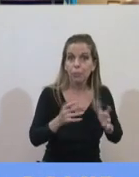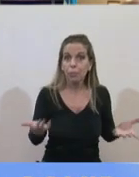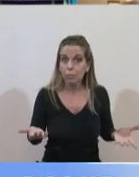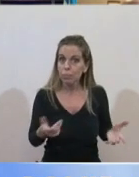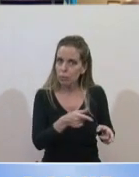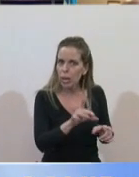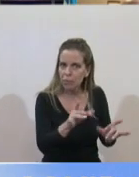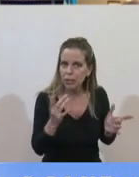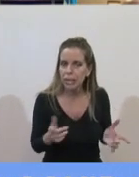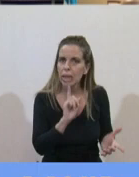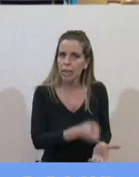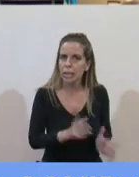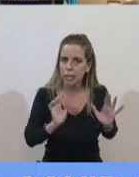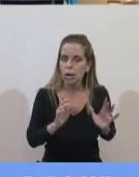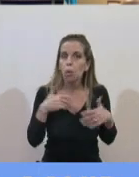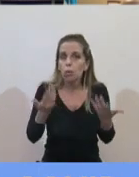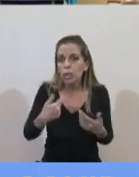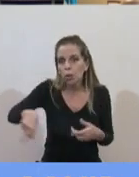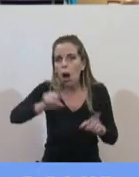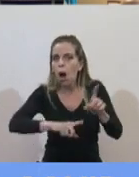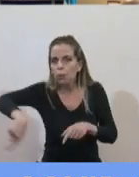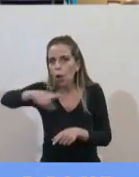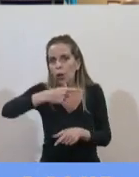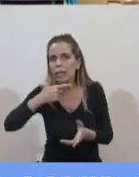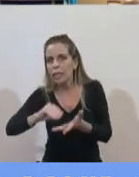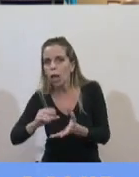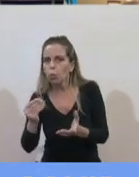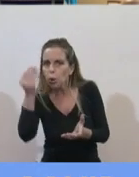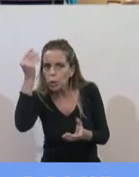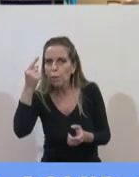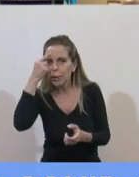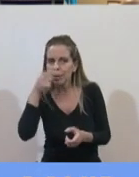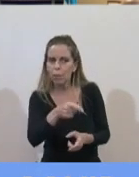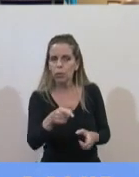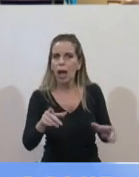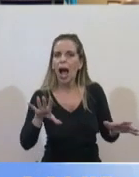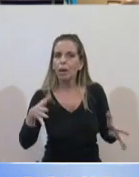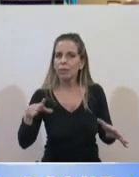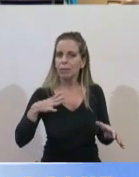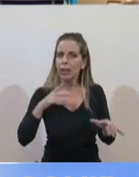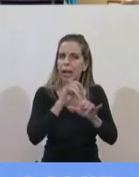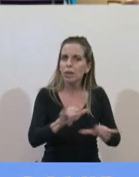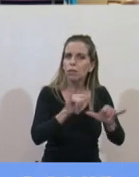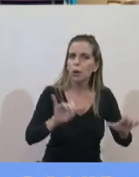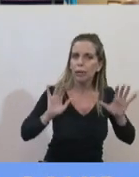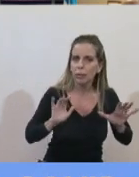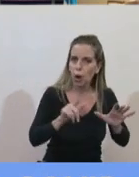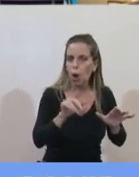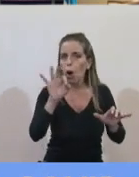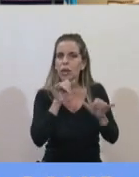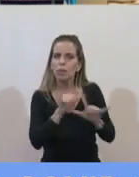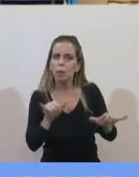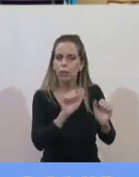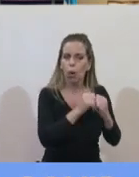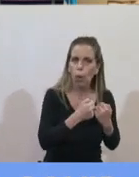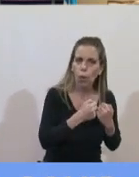decisiones pero por eso muchos de nosotros pensamos habida cuenta del desafío de esa información limitada que sería muy importante replicar una medida muy